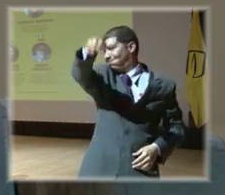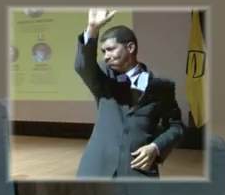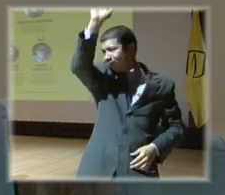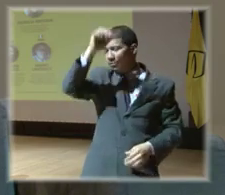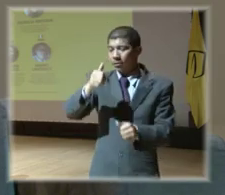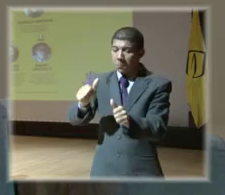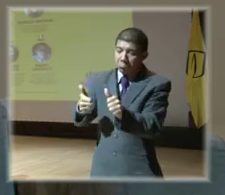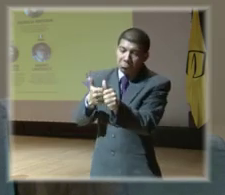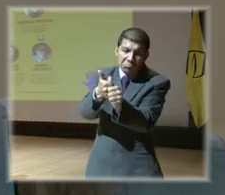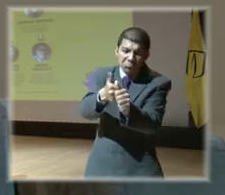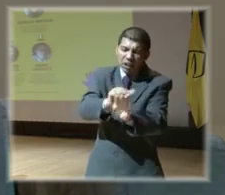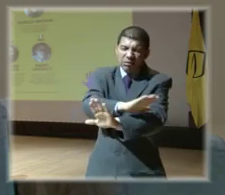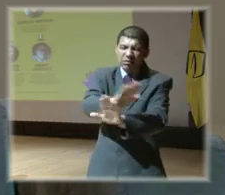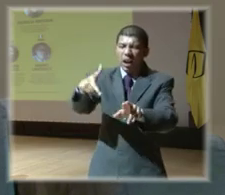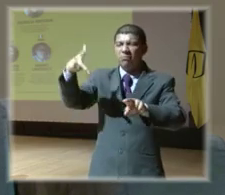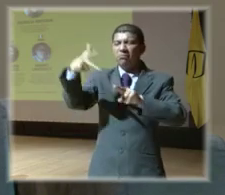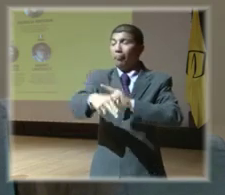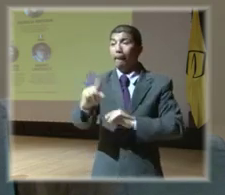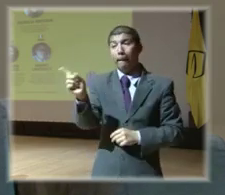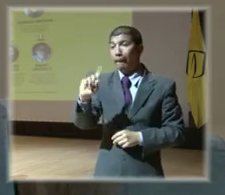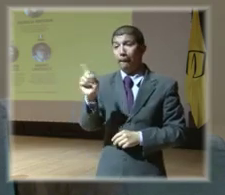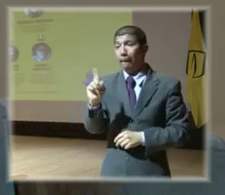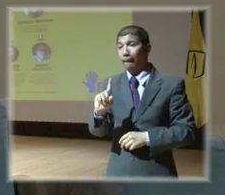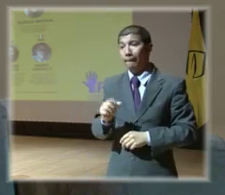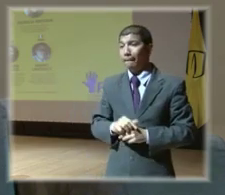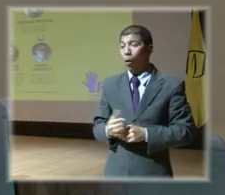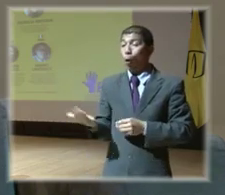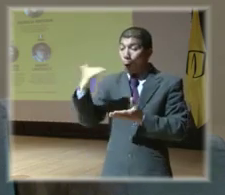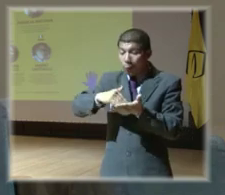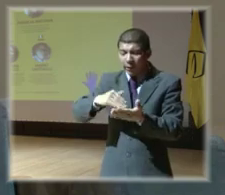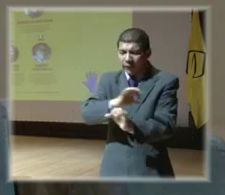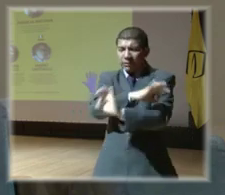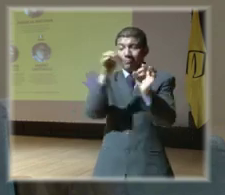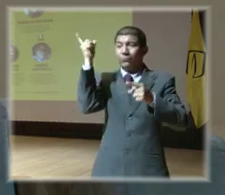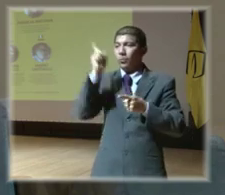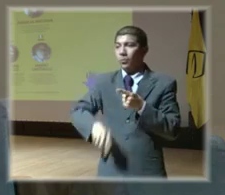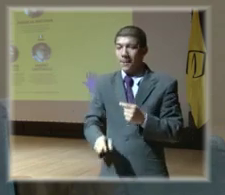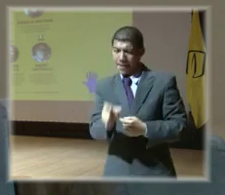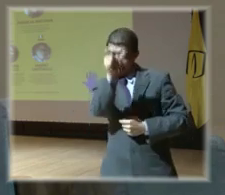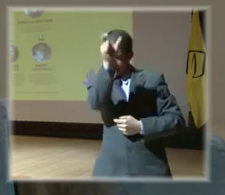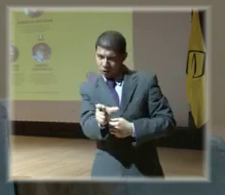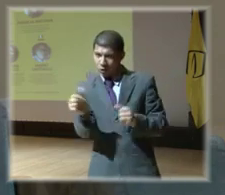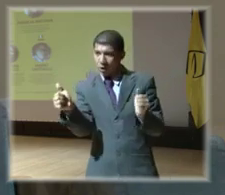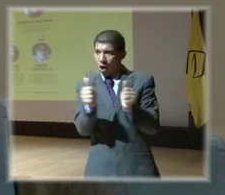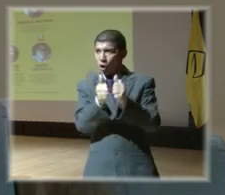una persona que tiene discapacidad no se va a curar, porque la discapacidad claramente